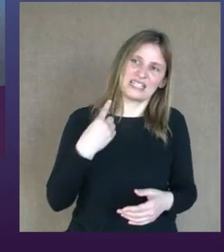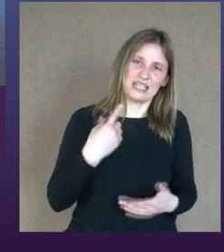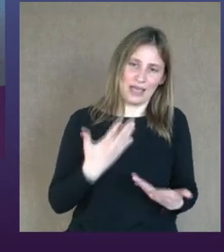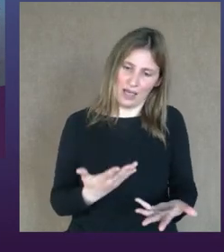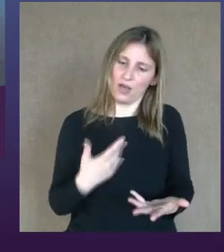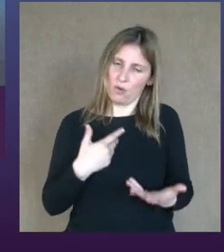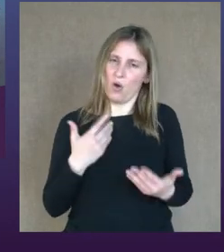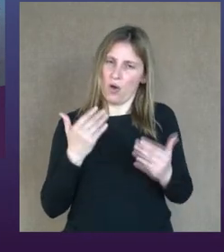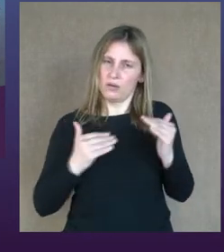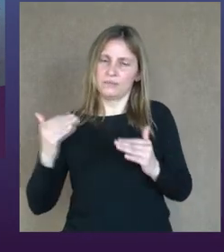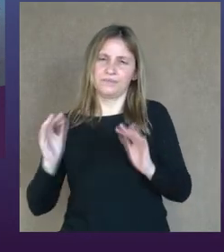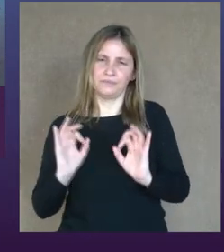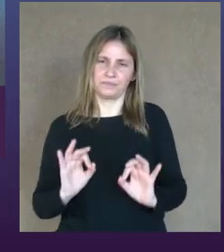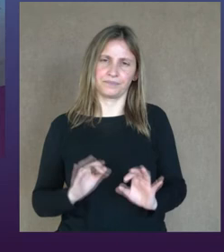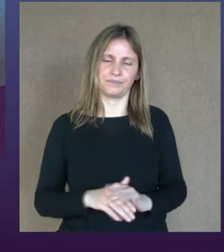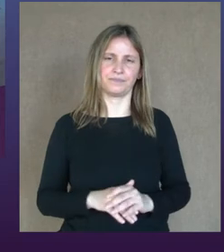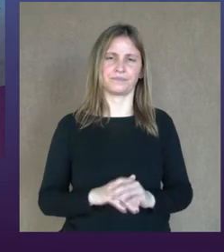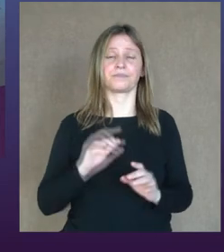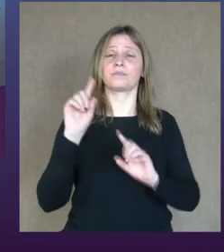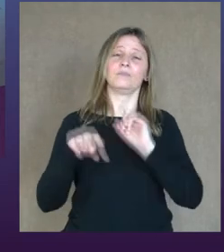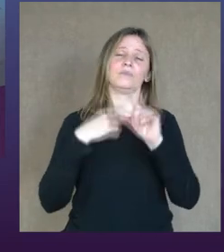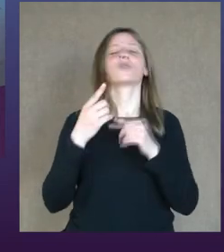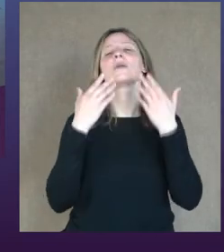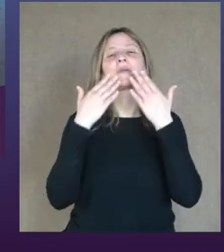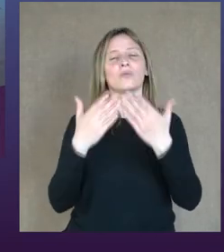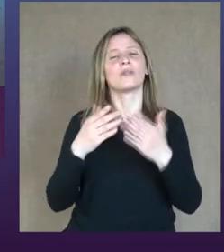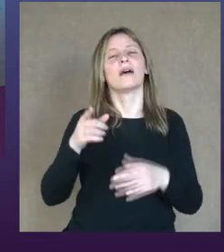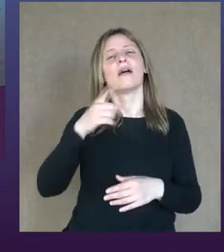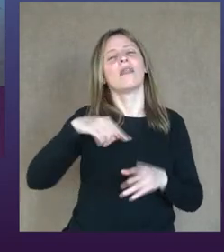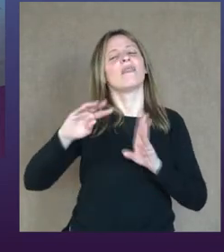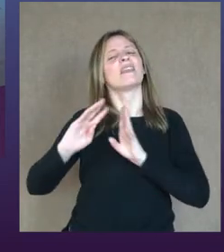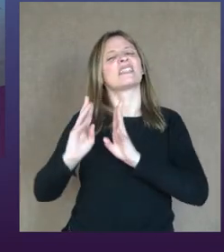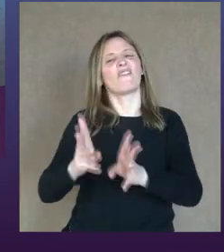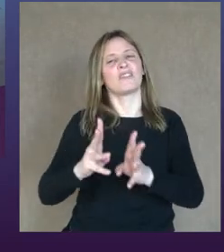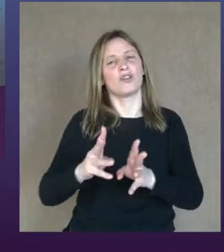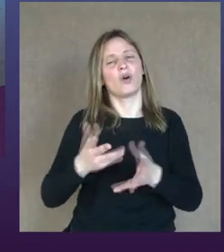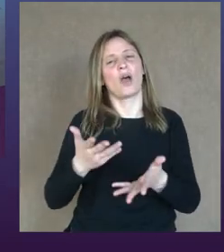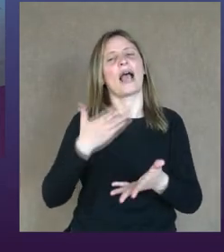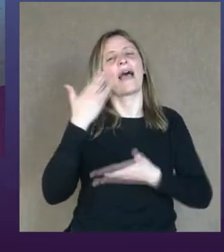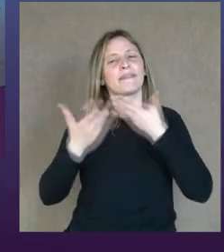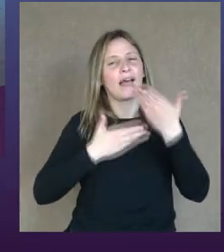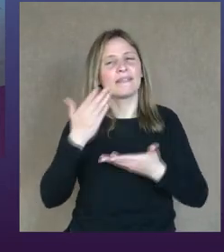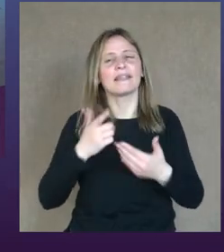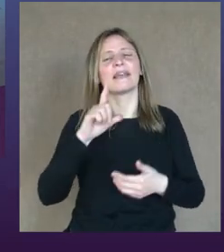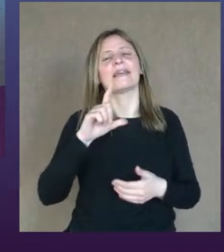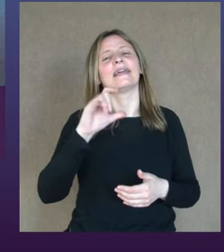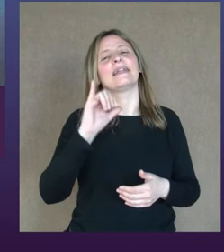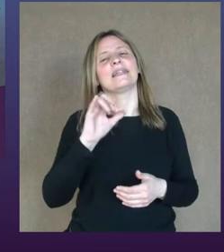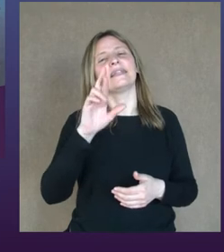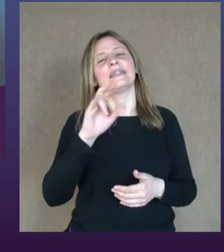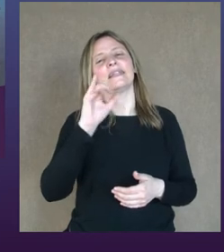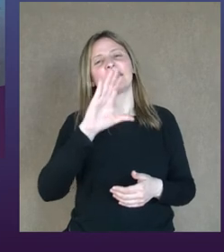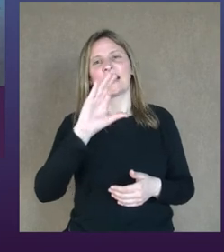gran disciplina. Bien, voy a la próxima pregunta. ¿Cuáles son los desafíos para una cantante lírica en este momento de